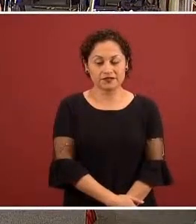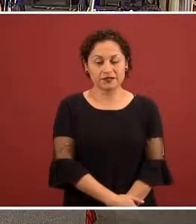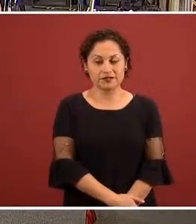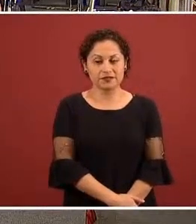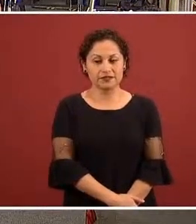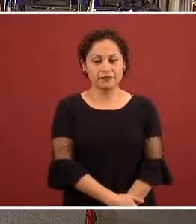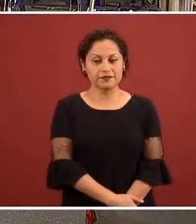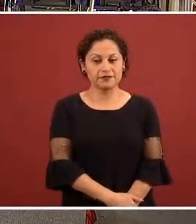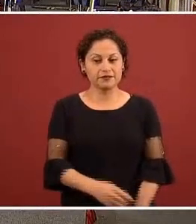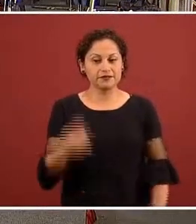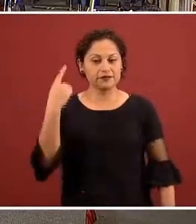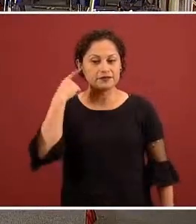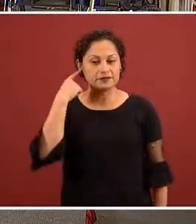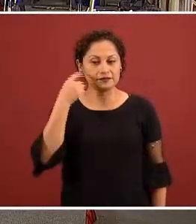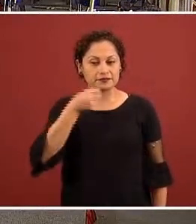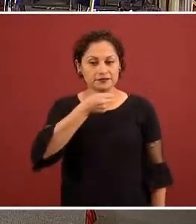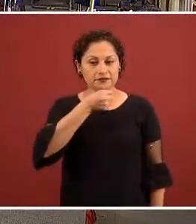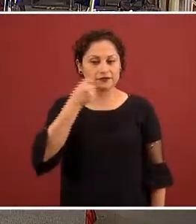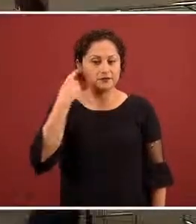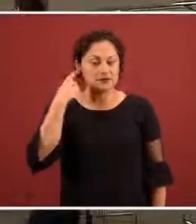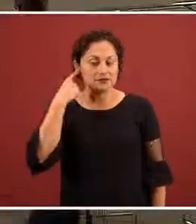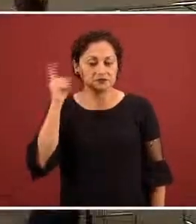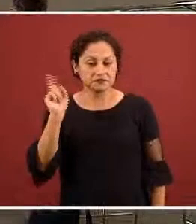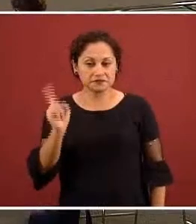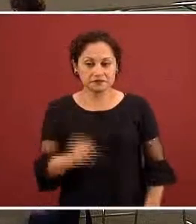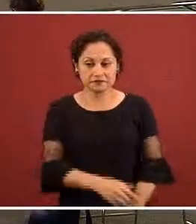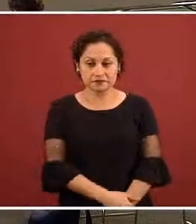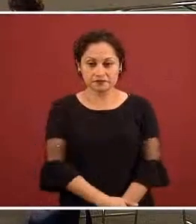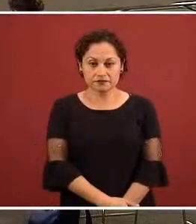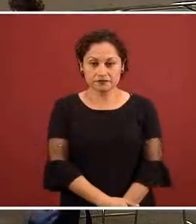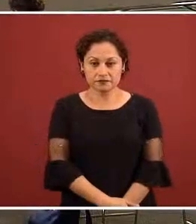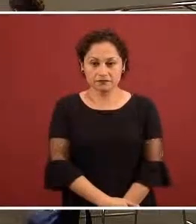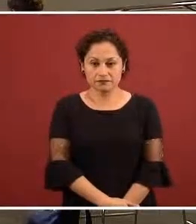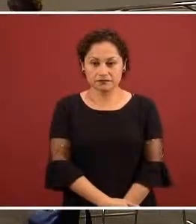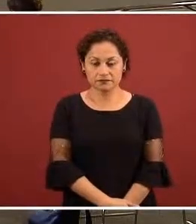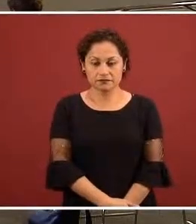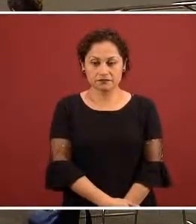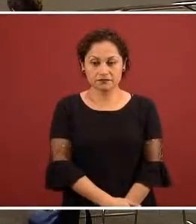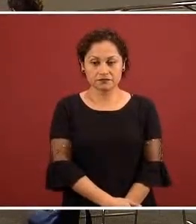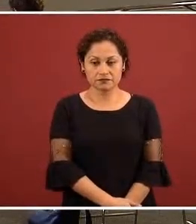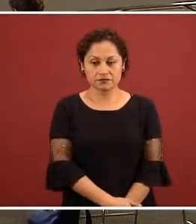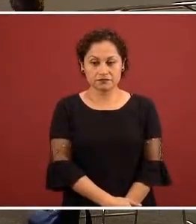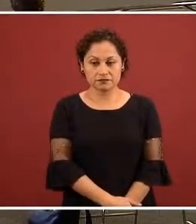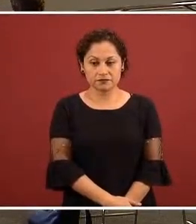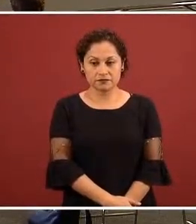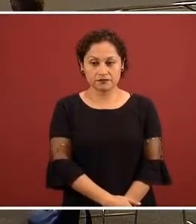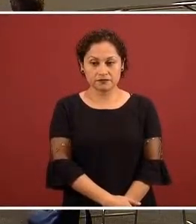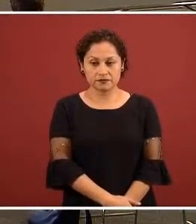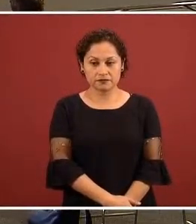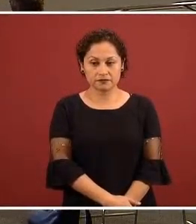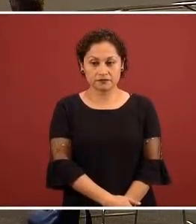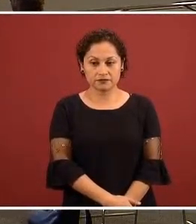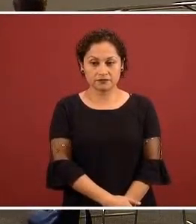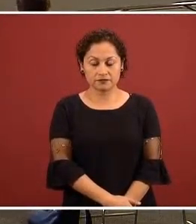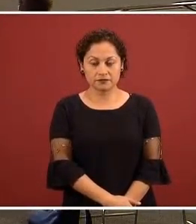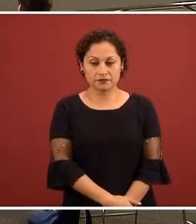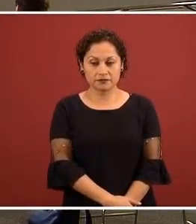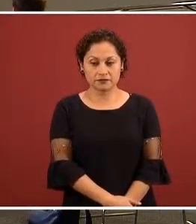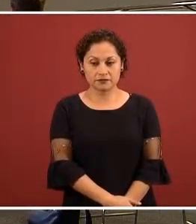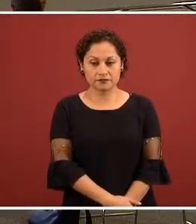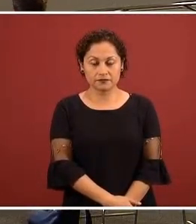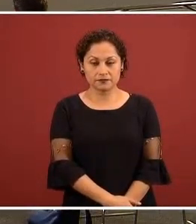¿sería una estrategia para la población general de